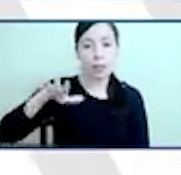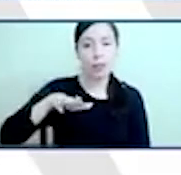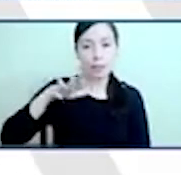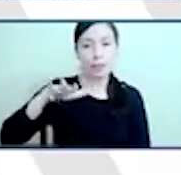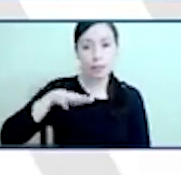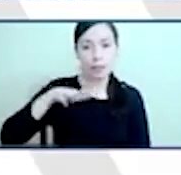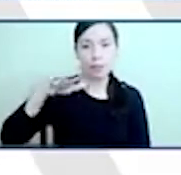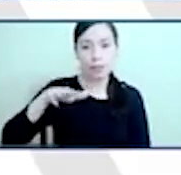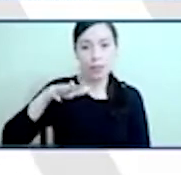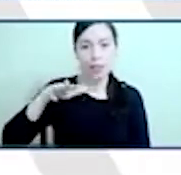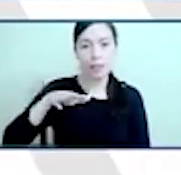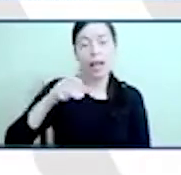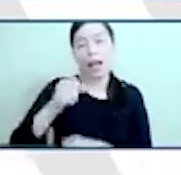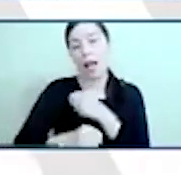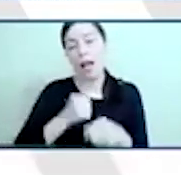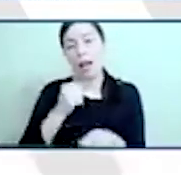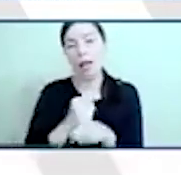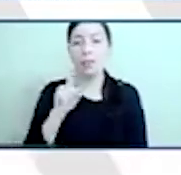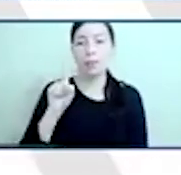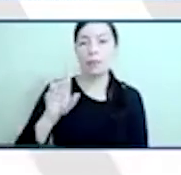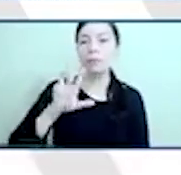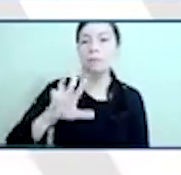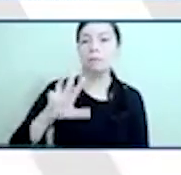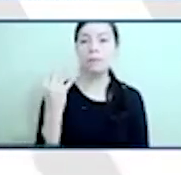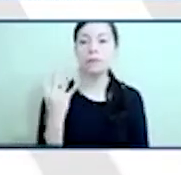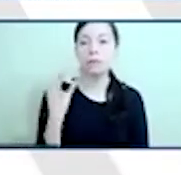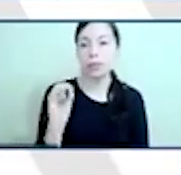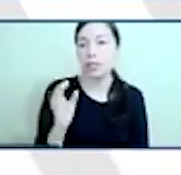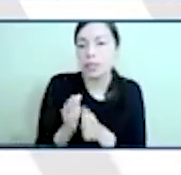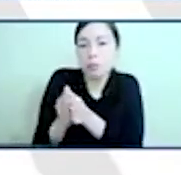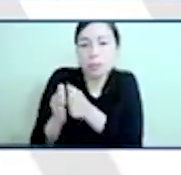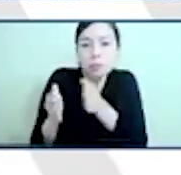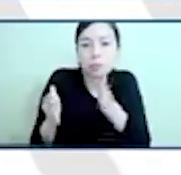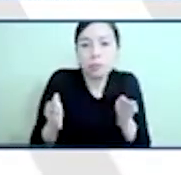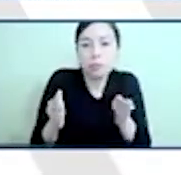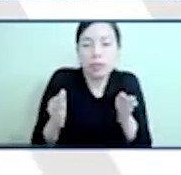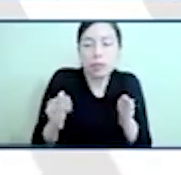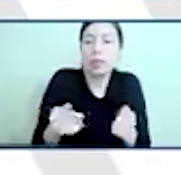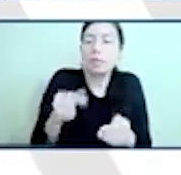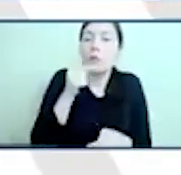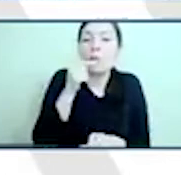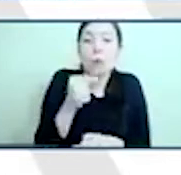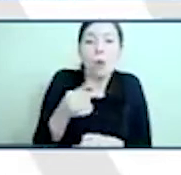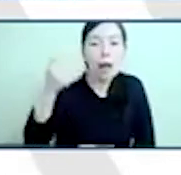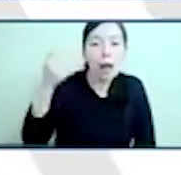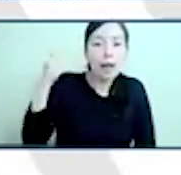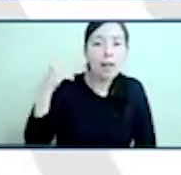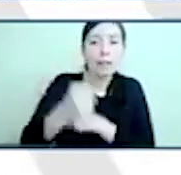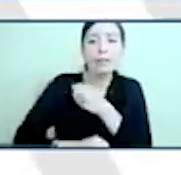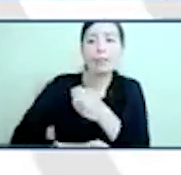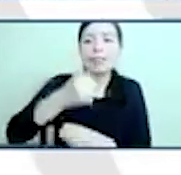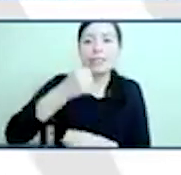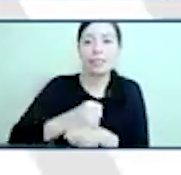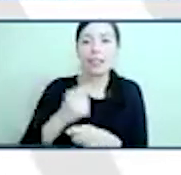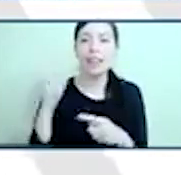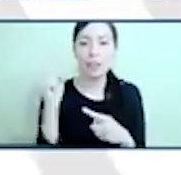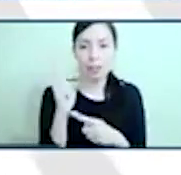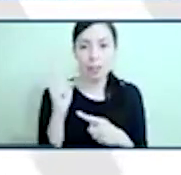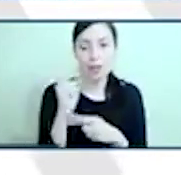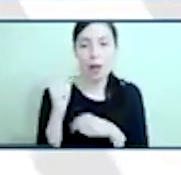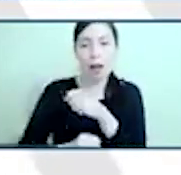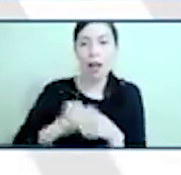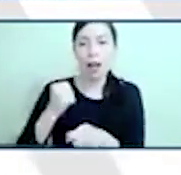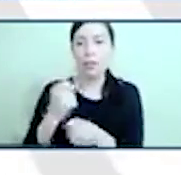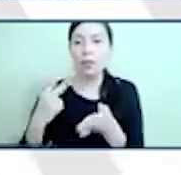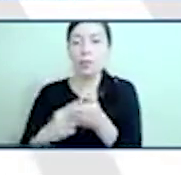en la década de los años 30 en el siglo XX, y recientemente ahora también en el siglo XXI, entre los años 2007 y